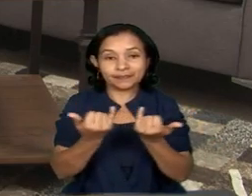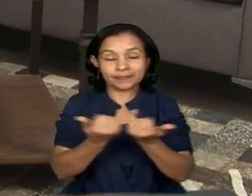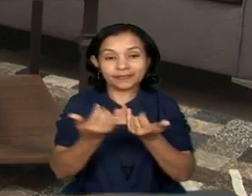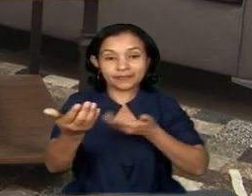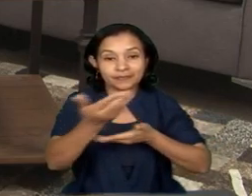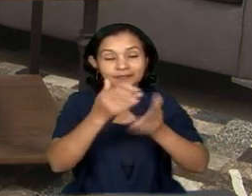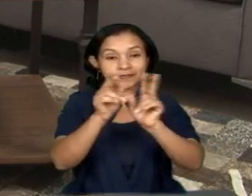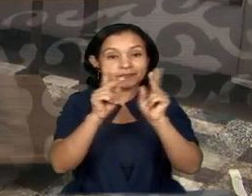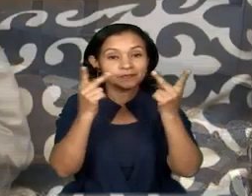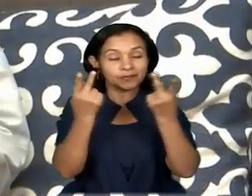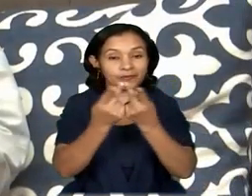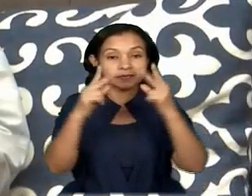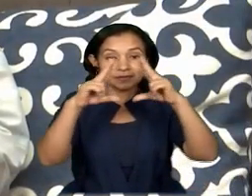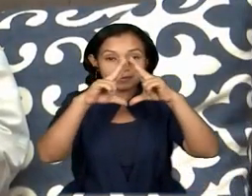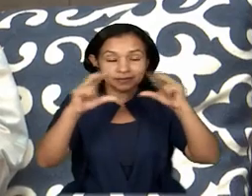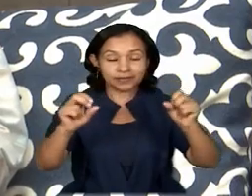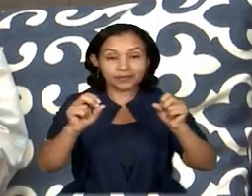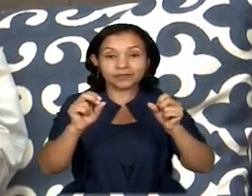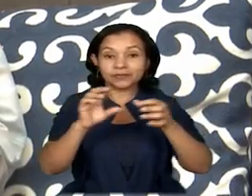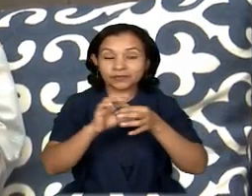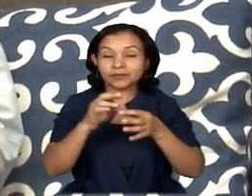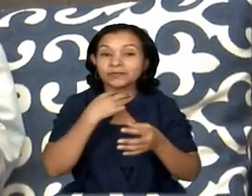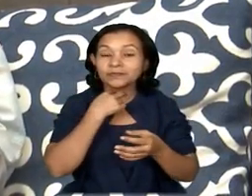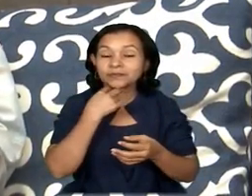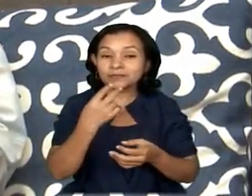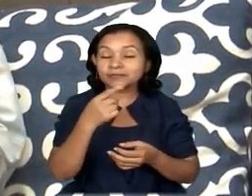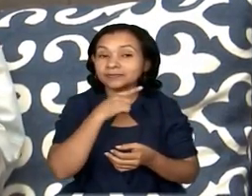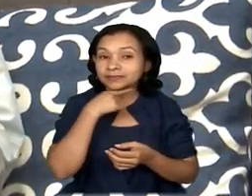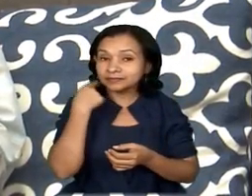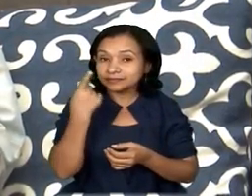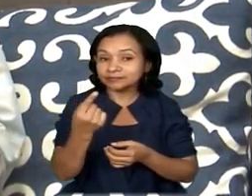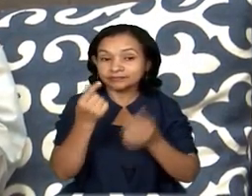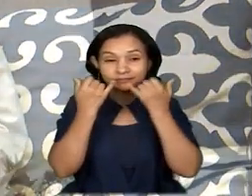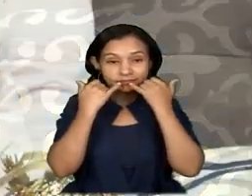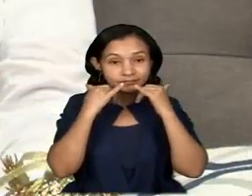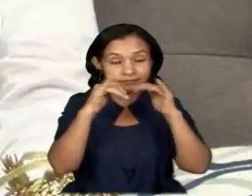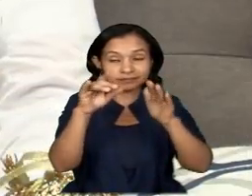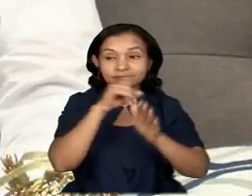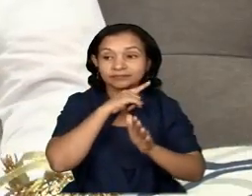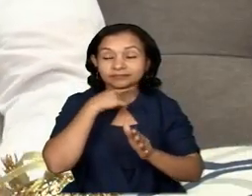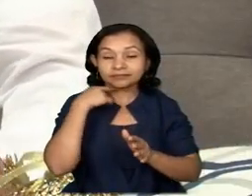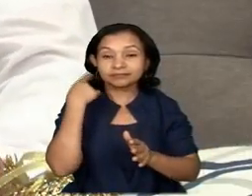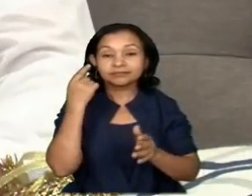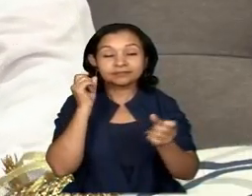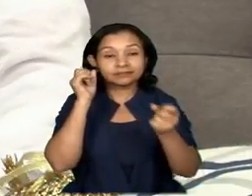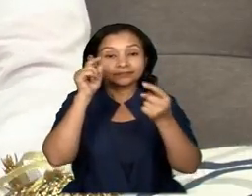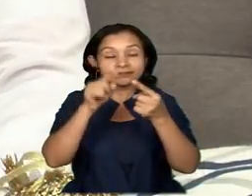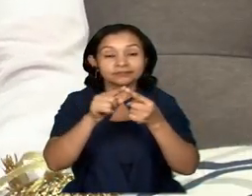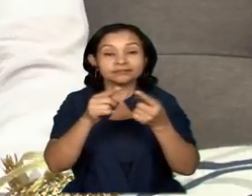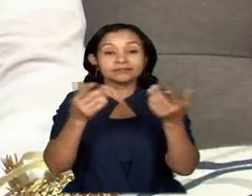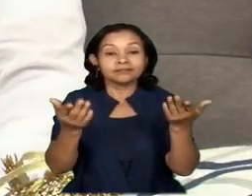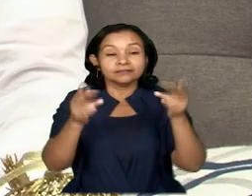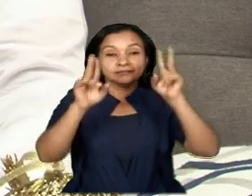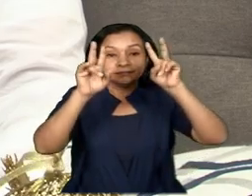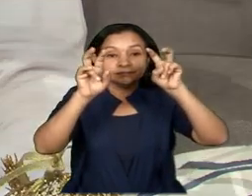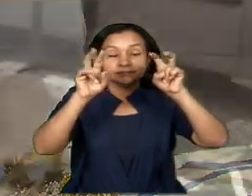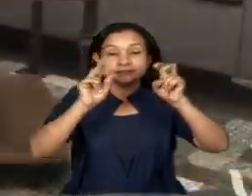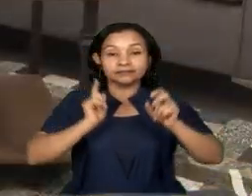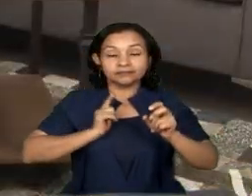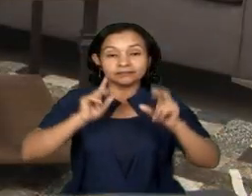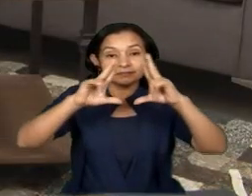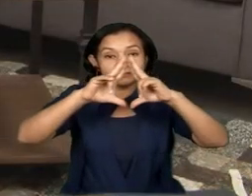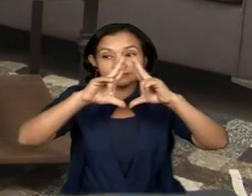pueblo nicaragüense la información de primera mano, voces oficiales, información veraz, constatable, objetiva, sobre lo que se obtiene en nuestro